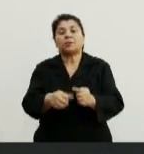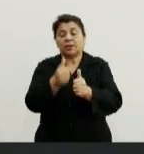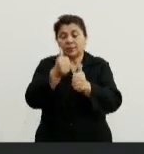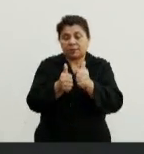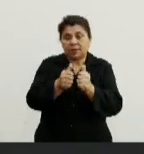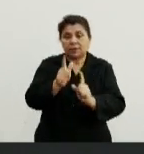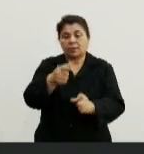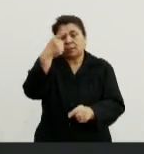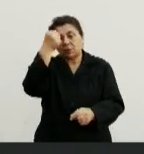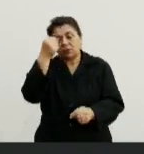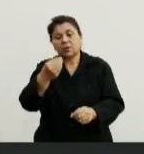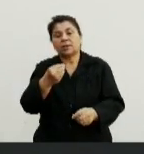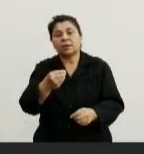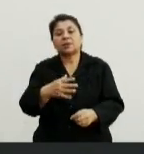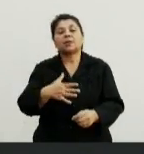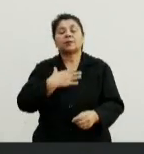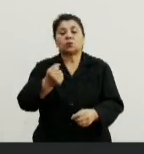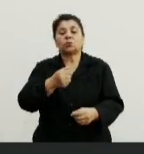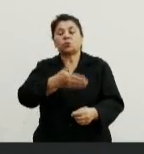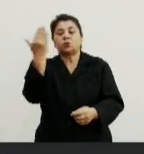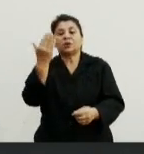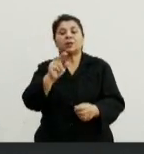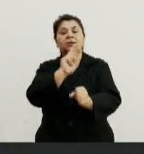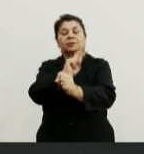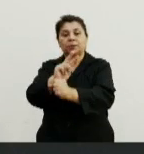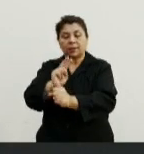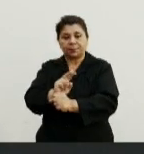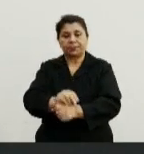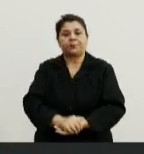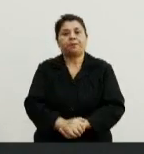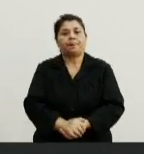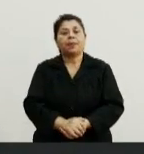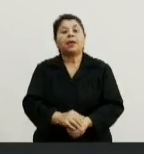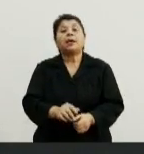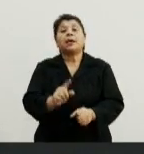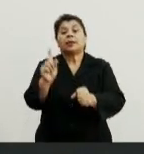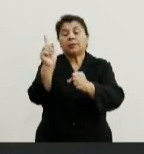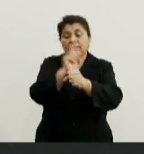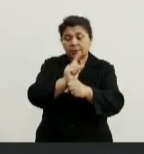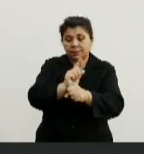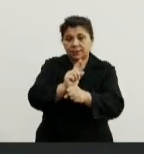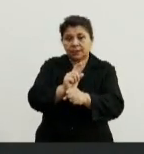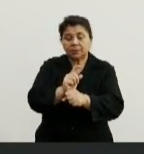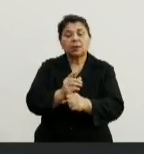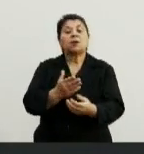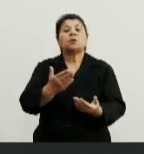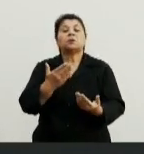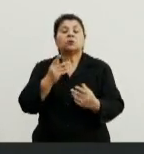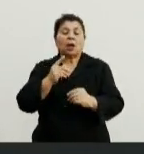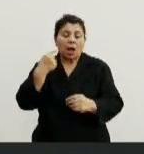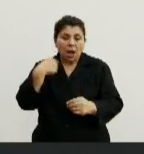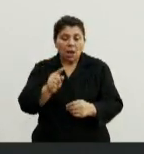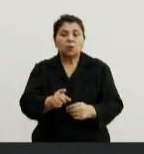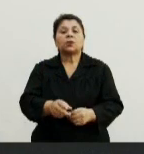resguardo de la salud pública de todos los sanjuaninos entre ellas tenemos que taxis y remises continúa la prohibición de circular y por ende